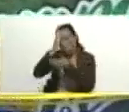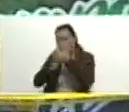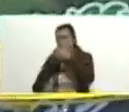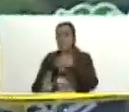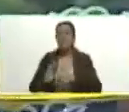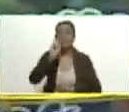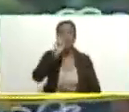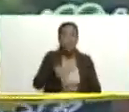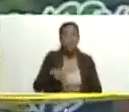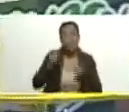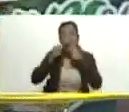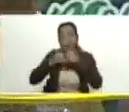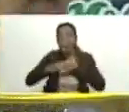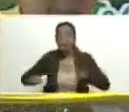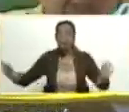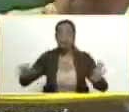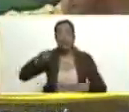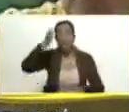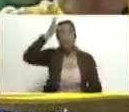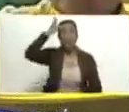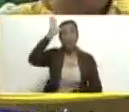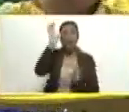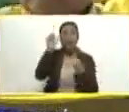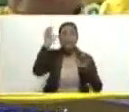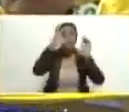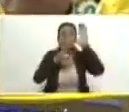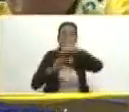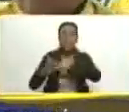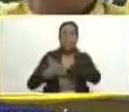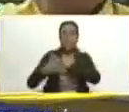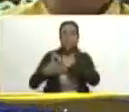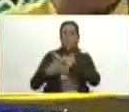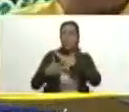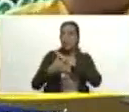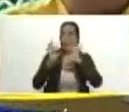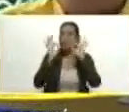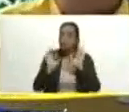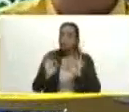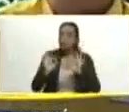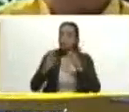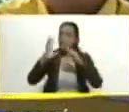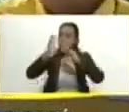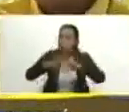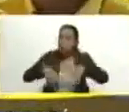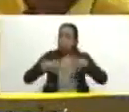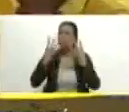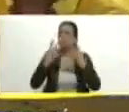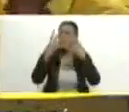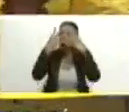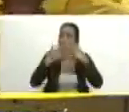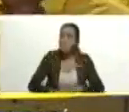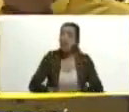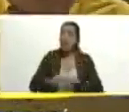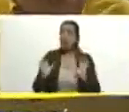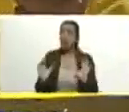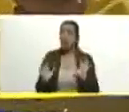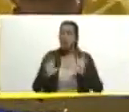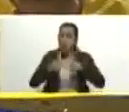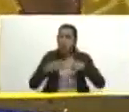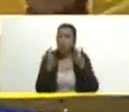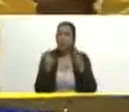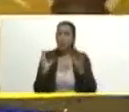de Pequivén, su capacidad científica de innovación tecnológica, la creación de estas fórmulas